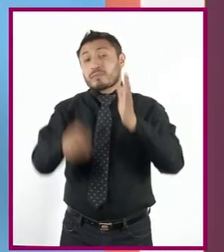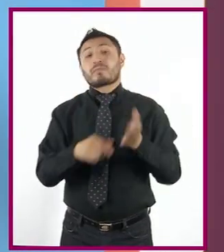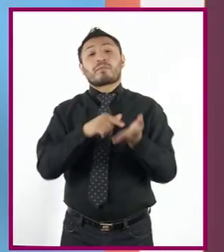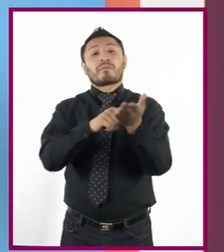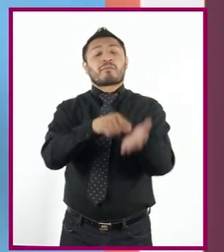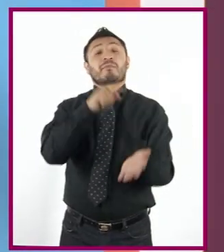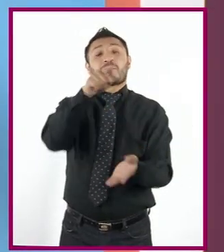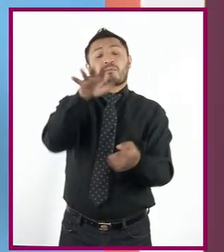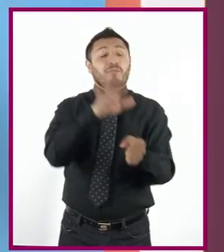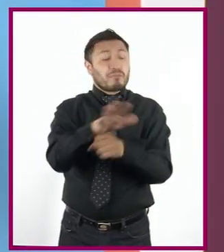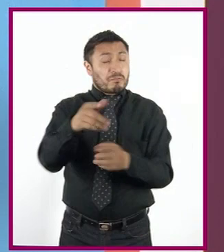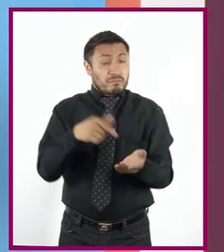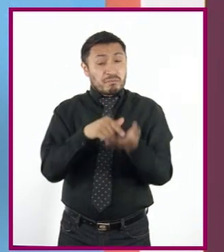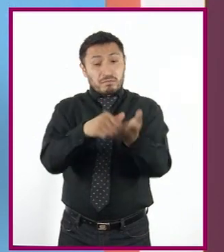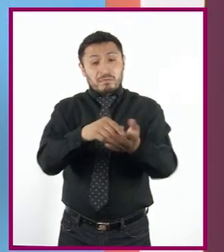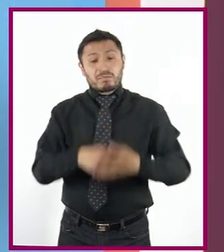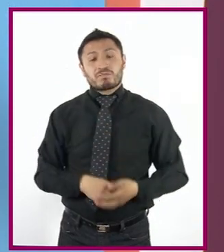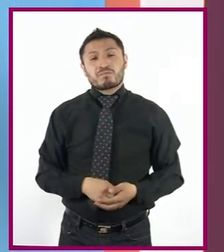qué propondrías?